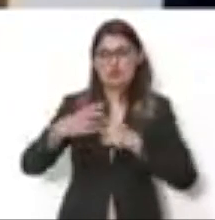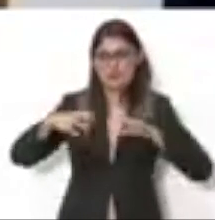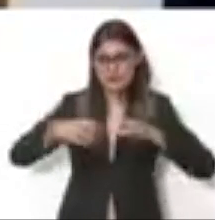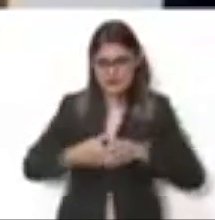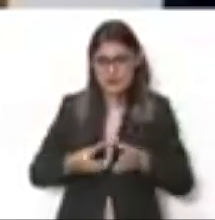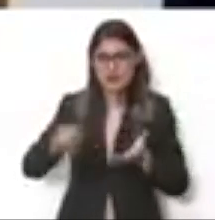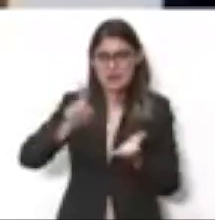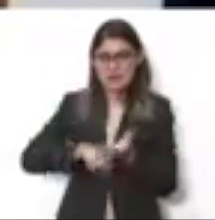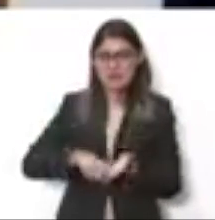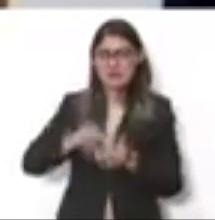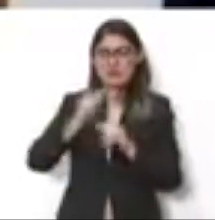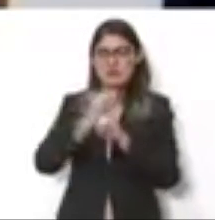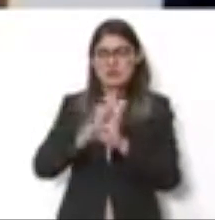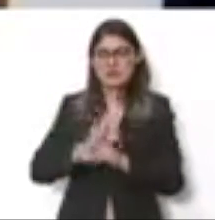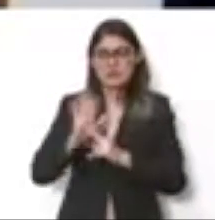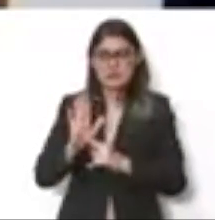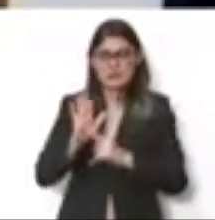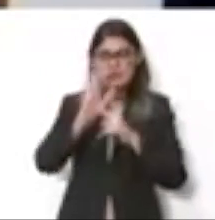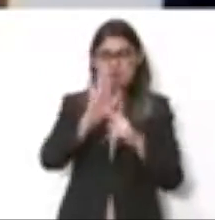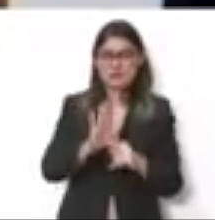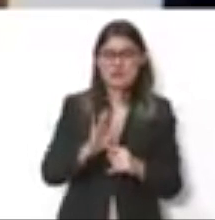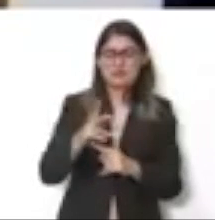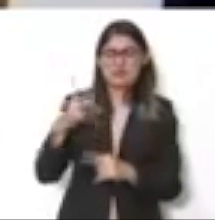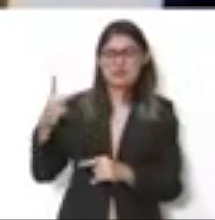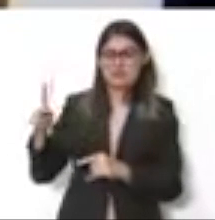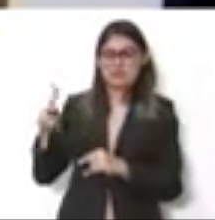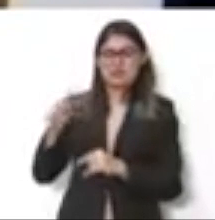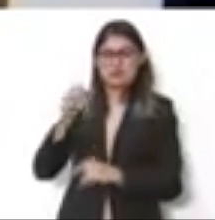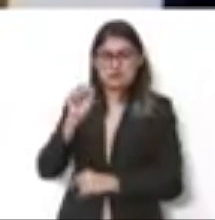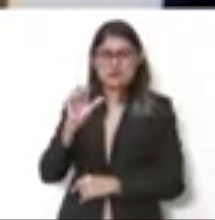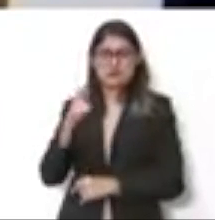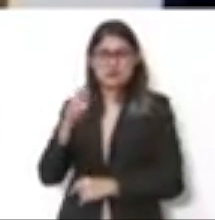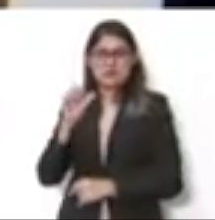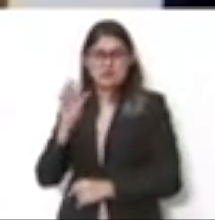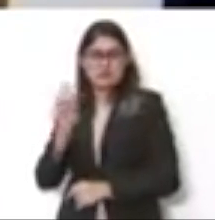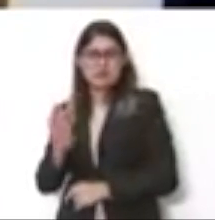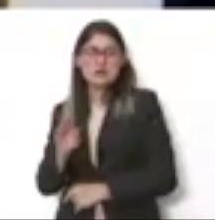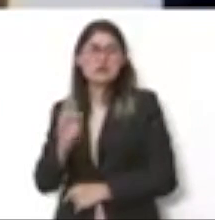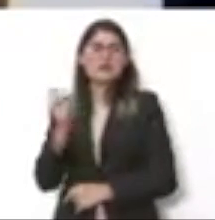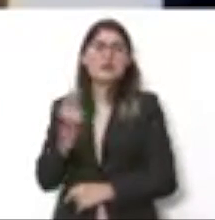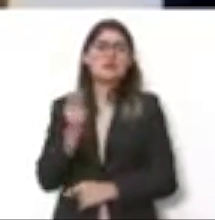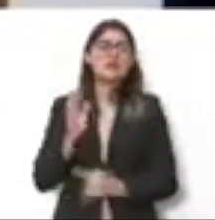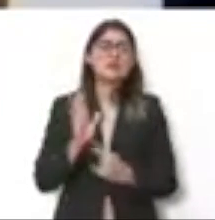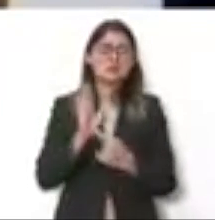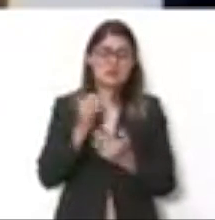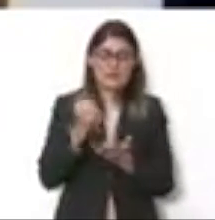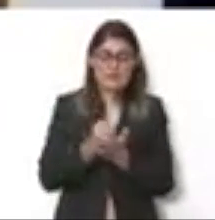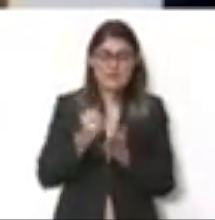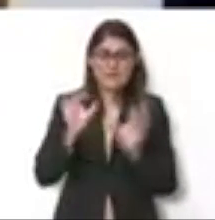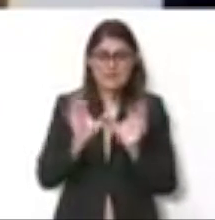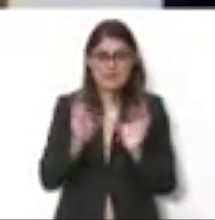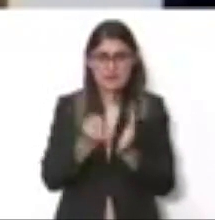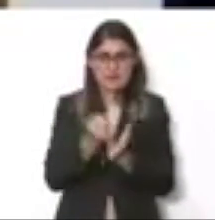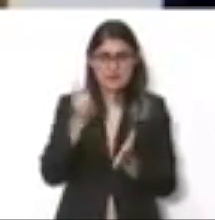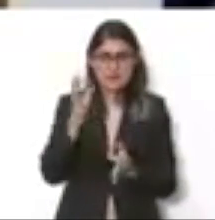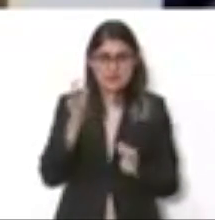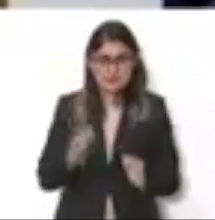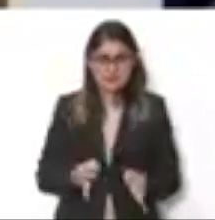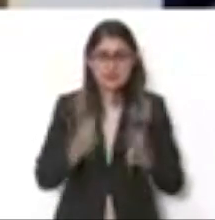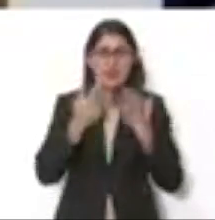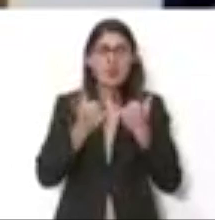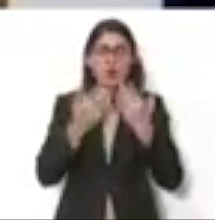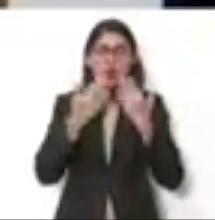de Transparencia de la propia dependencia le dé valor a lo que se puede considerar inexistencia. Pero